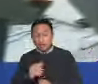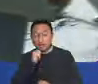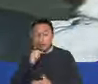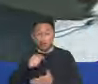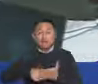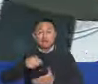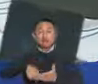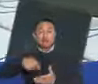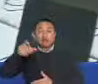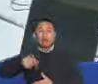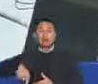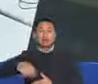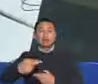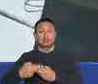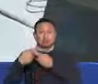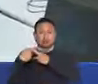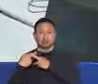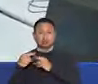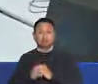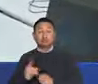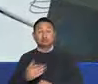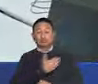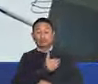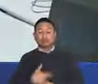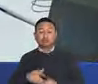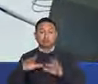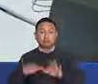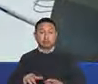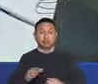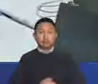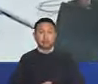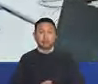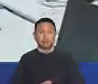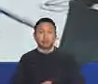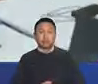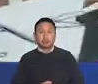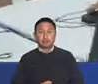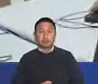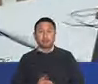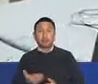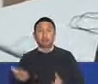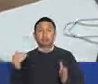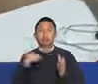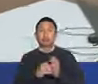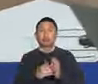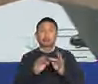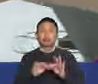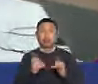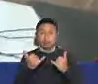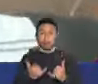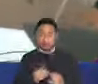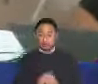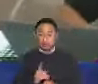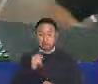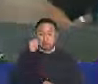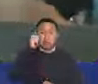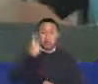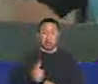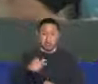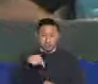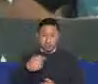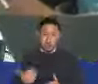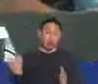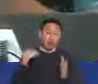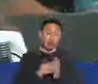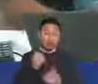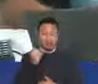miembros de las juntas receptoras del voto, del presidente y el secretario. El reconteo no lo vamos a realizar hoy día, puede ser el día de mañana.